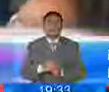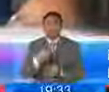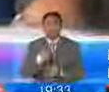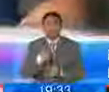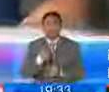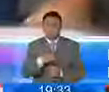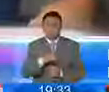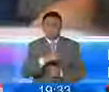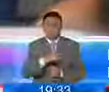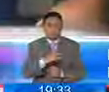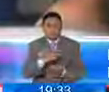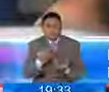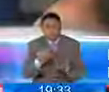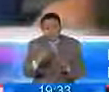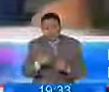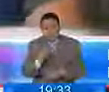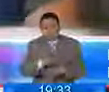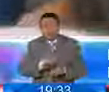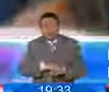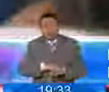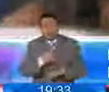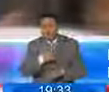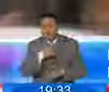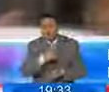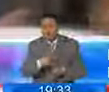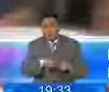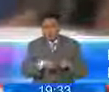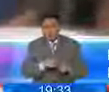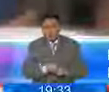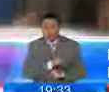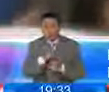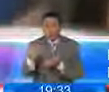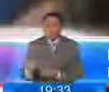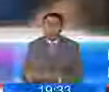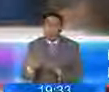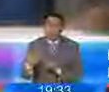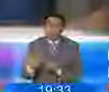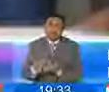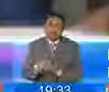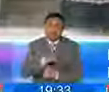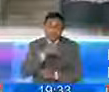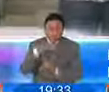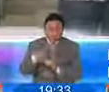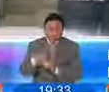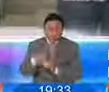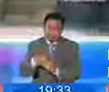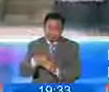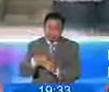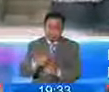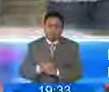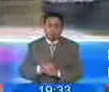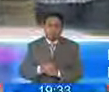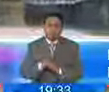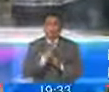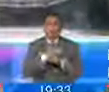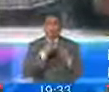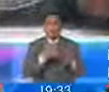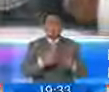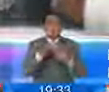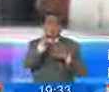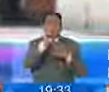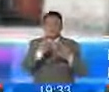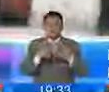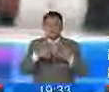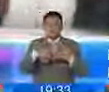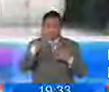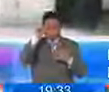me tocó aceptarla por el motivo de que si seguía esperando en la lista de espera no me iban a dar un cupo, ¿no? Ningún funcionario de la CENESID se pronunció